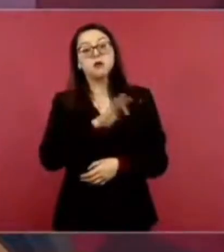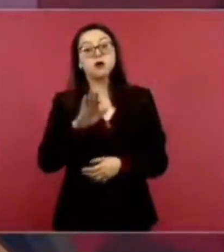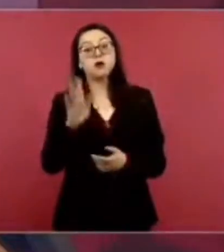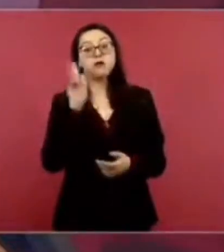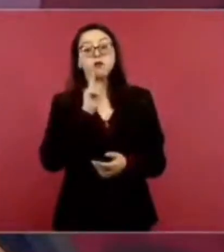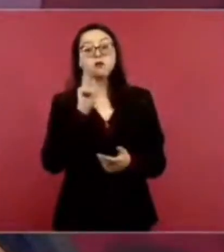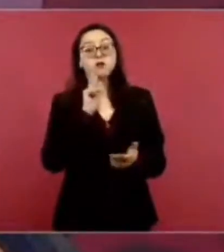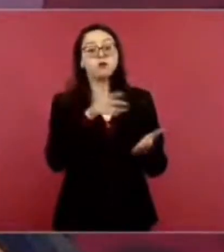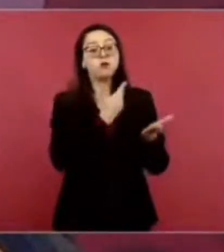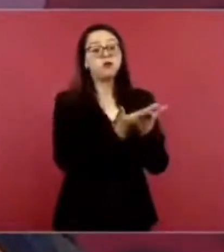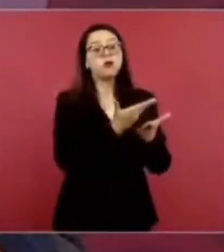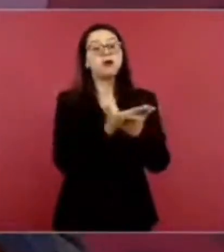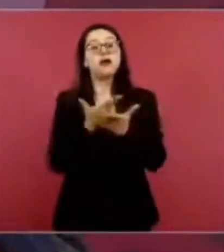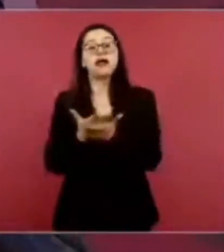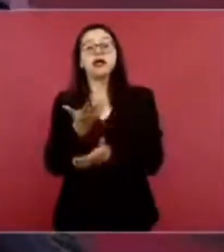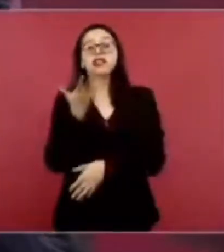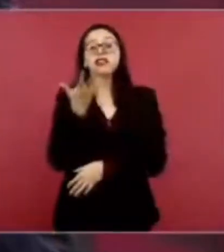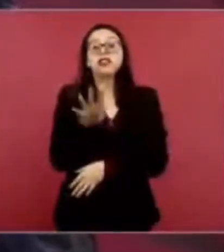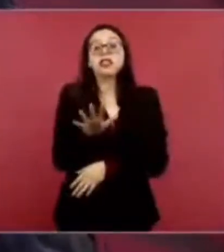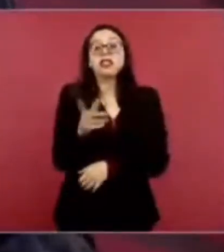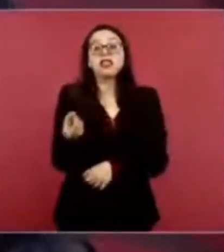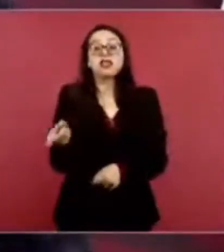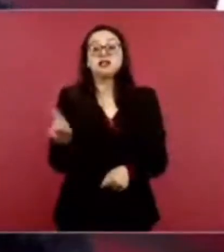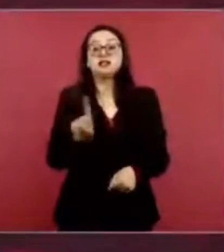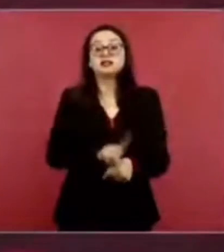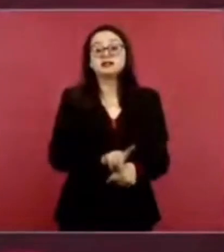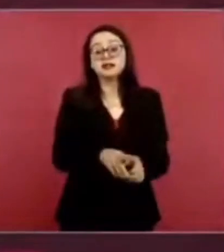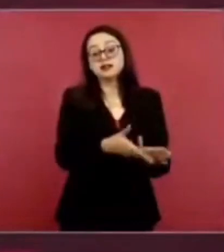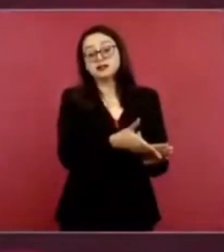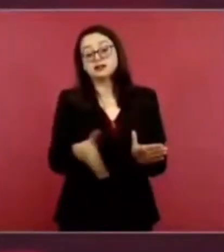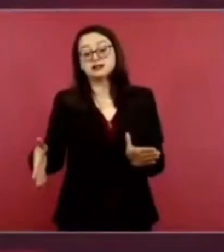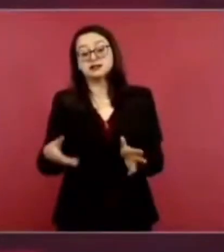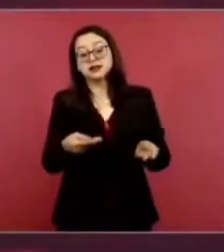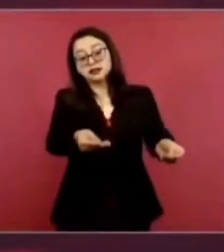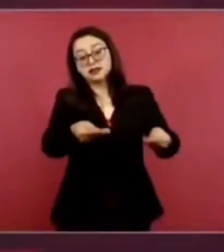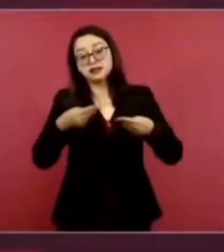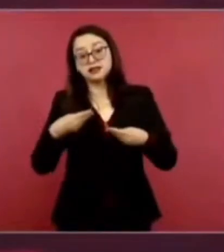tortura alega el que estaba entonces